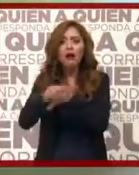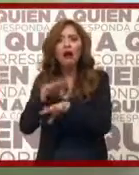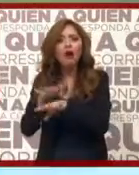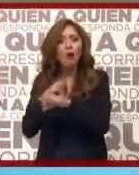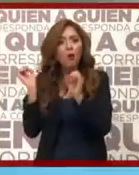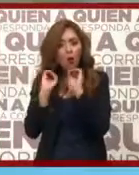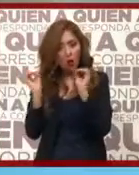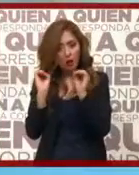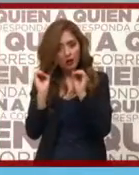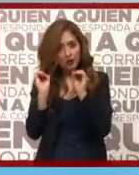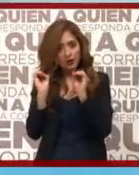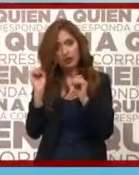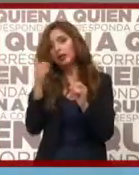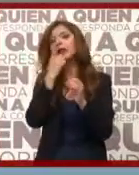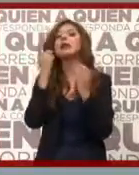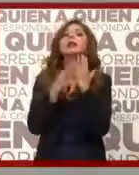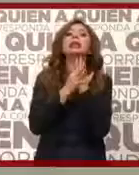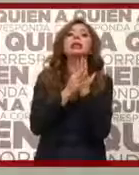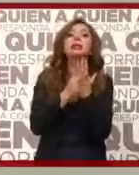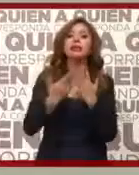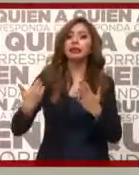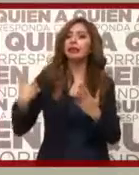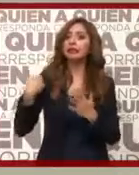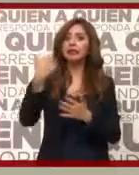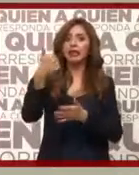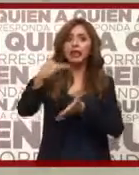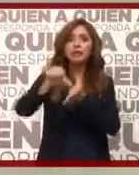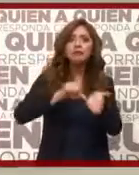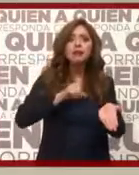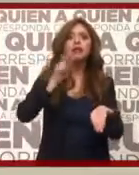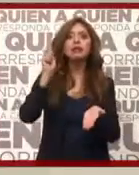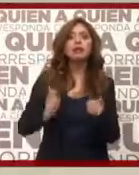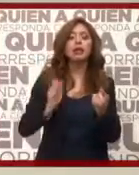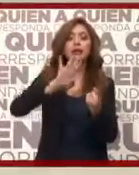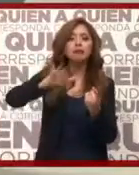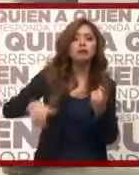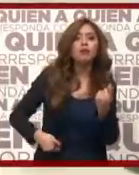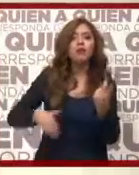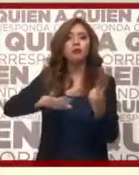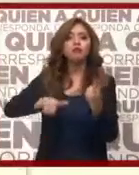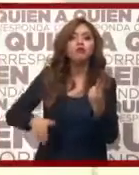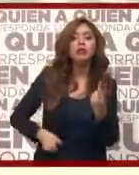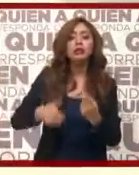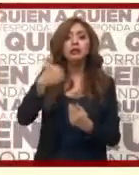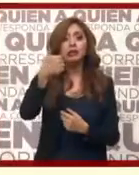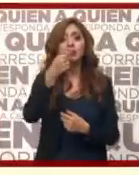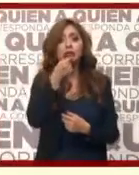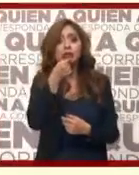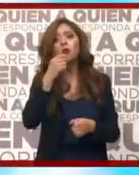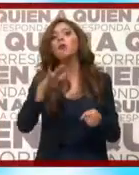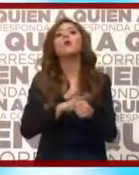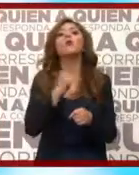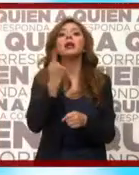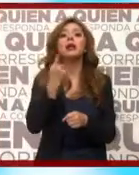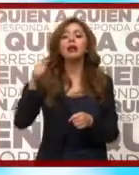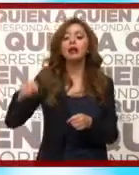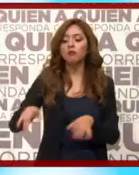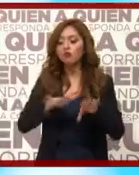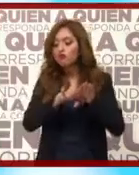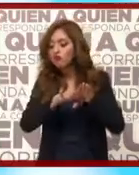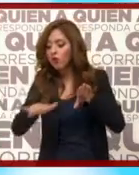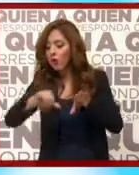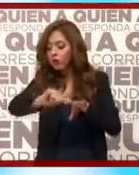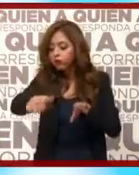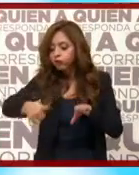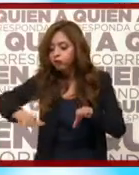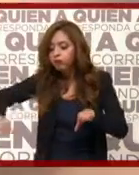tiene conocimiento que en los últimos 6 meses se han accidentado 6 niños por las malas condiciones del suelo. La mitad del diente se le